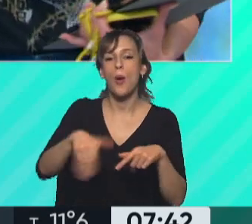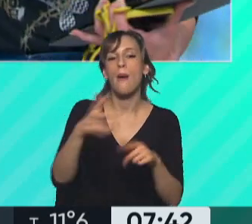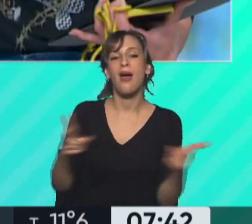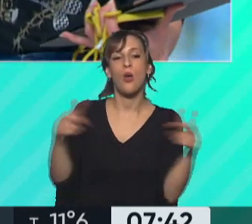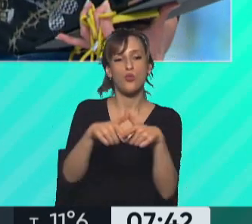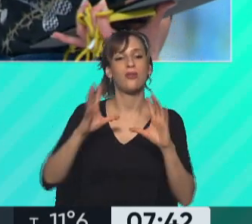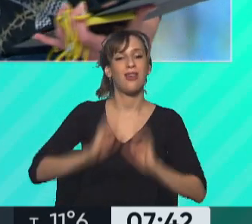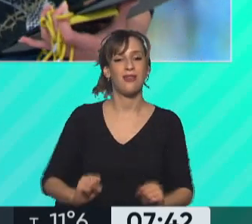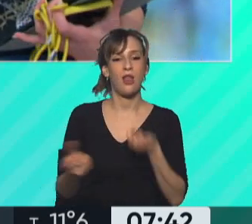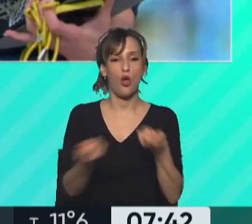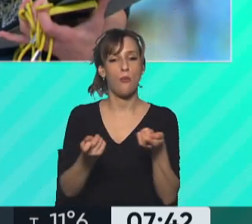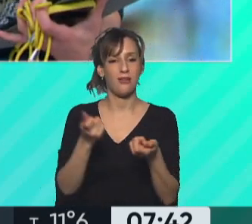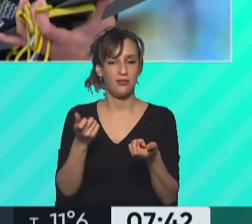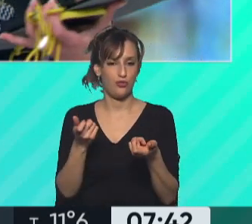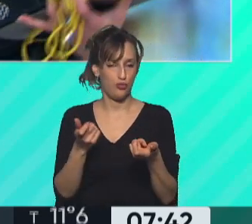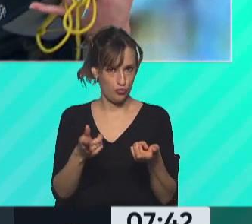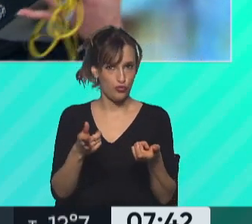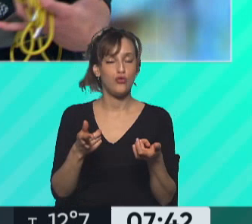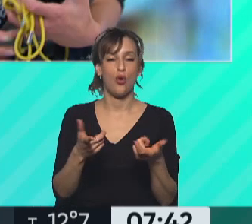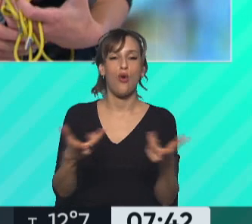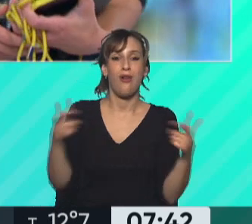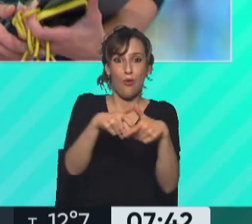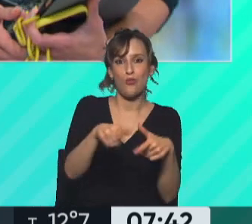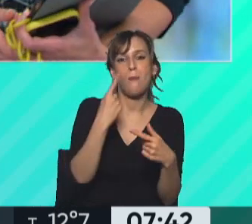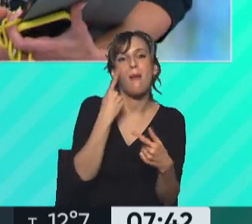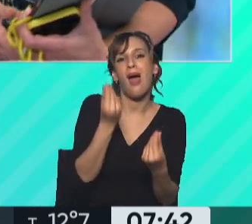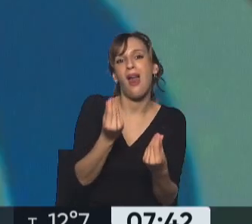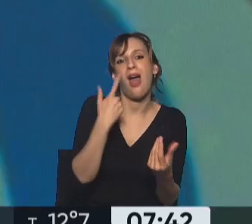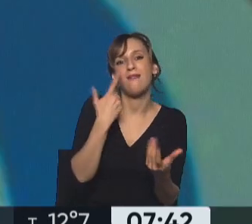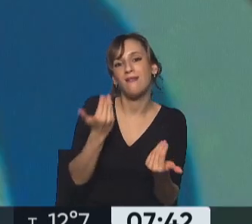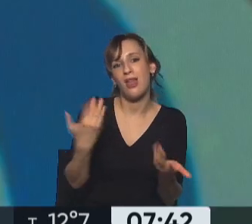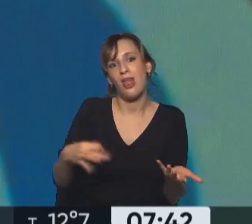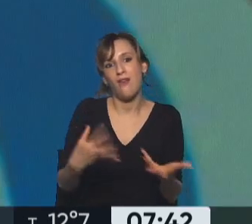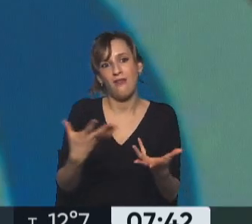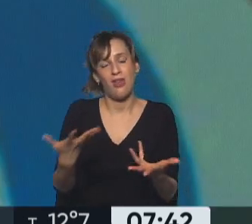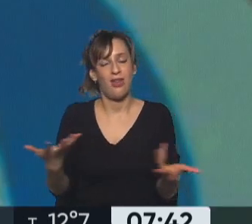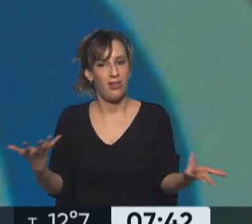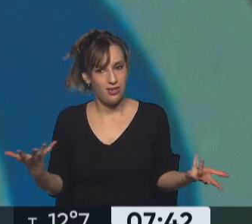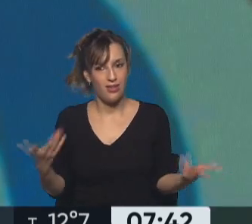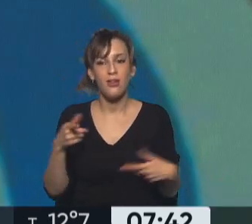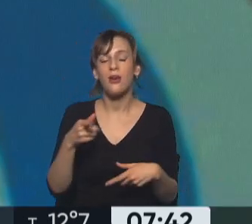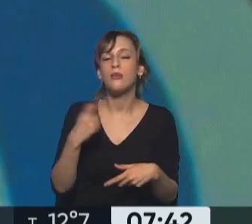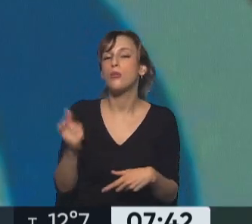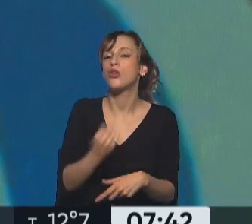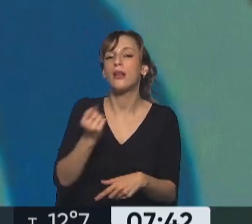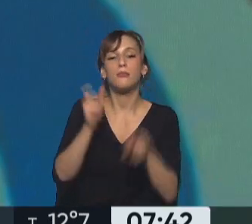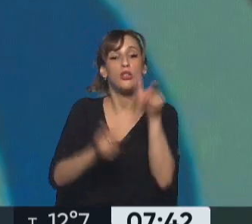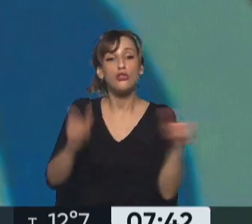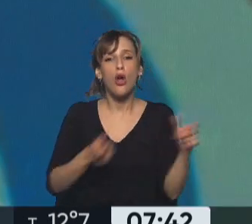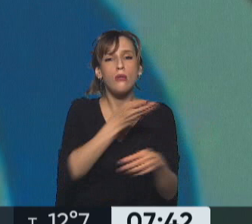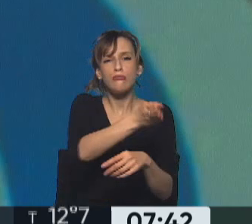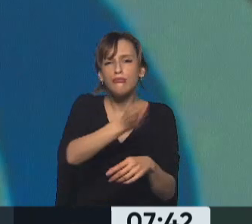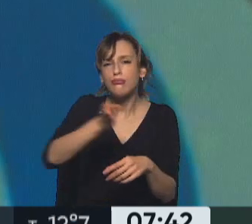Interior con mayoristas para que tengan los precios cuidados. Claro, es fundamental de que la gente vaya al comercio, el que sea, y encuentre,